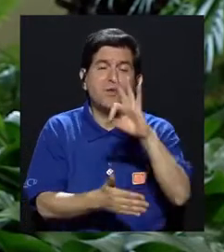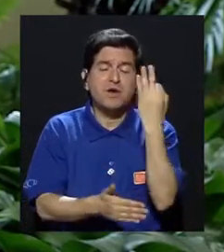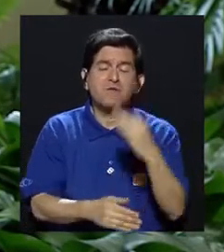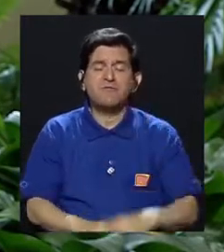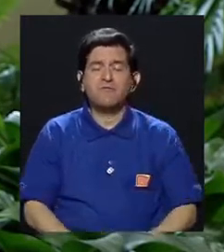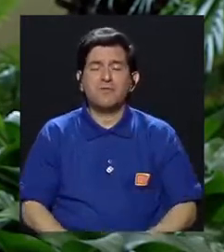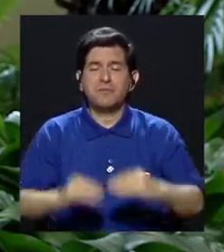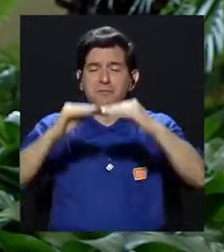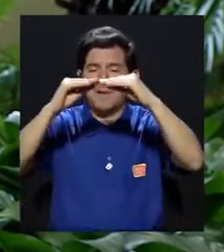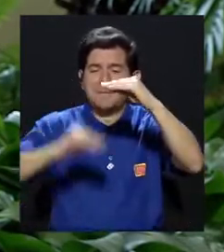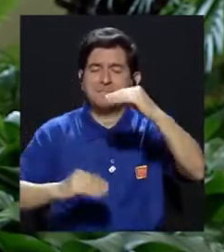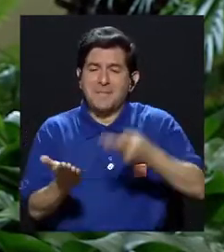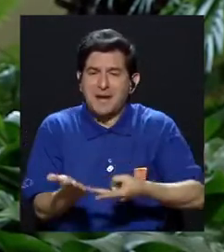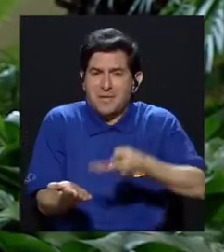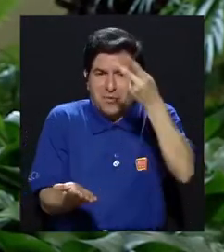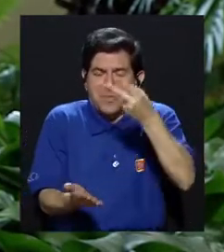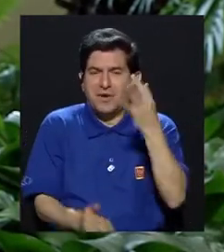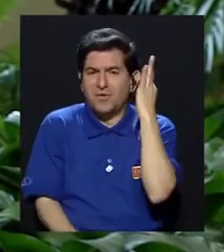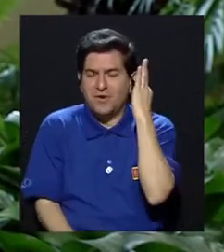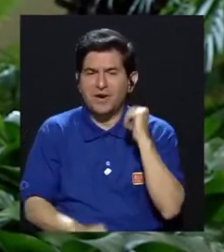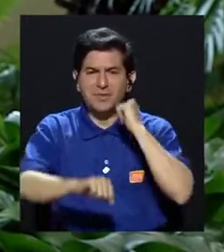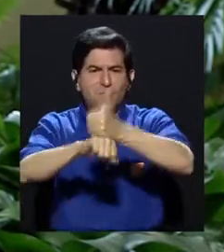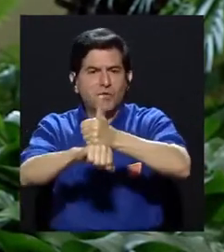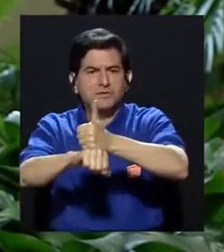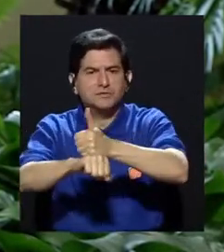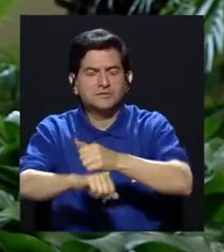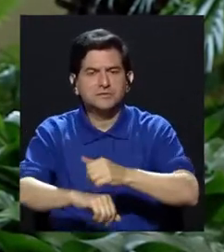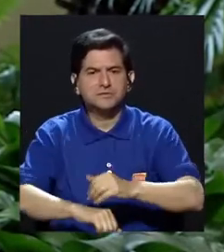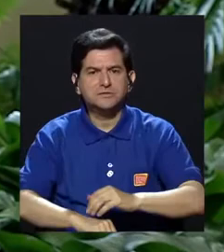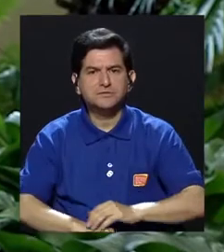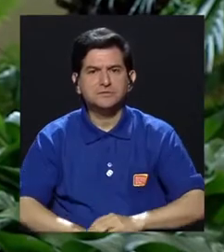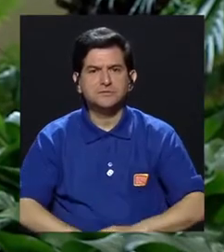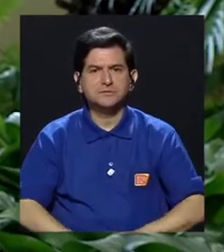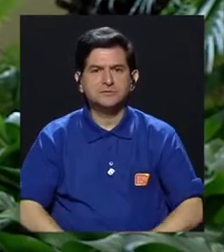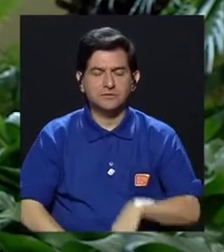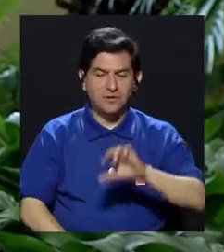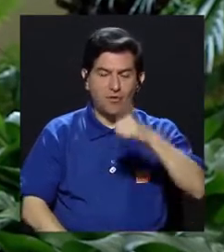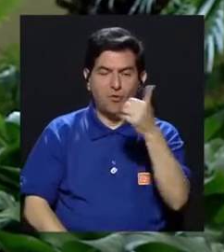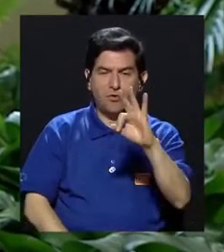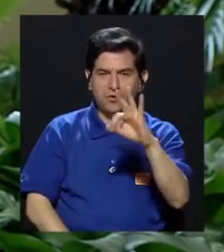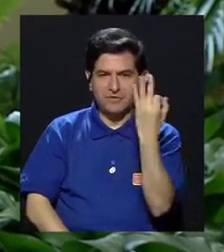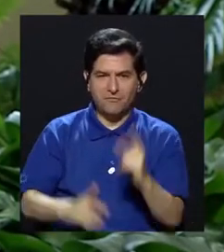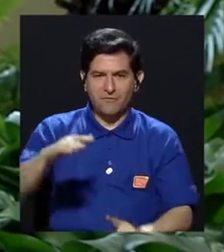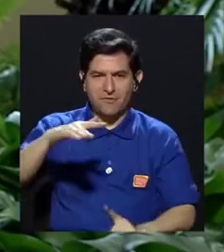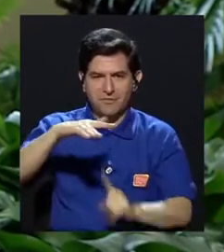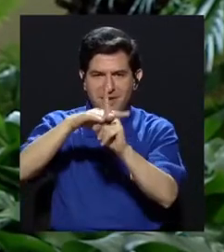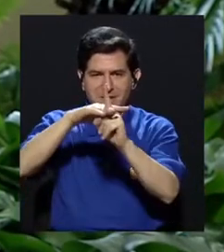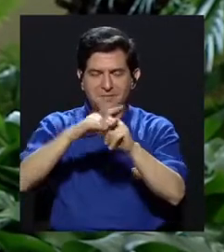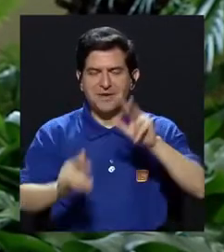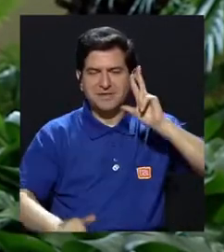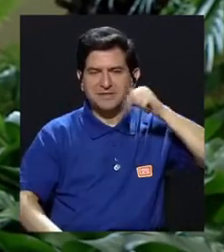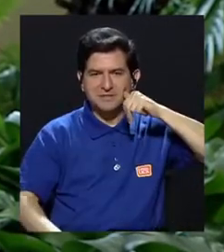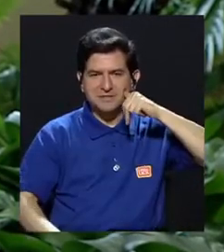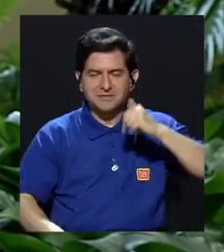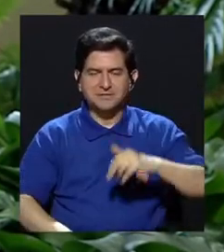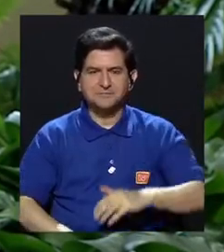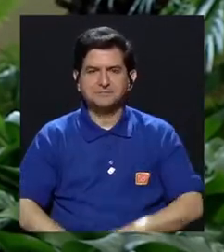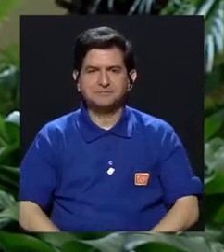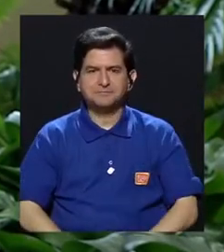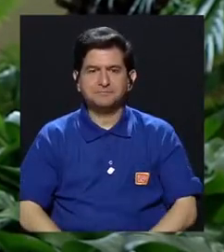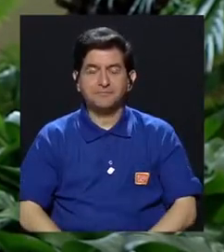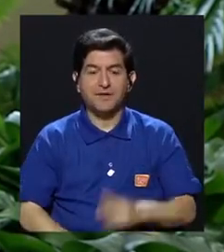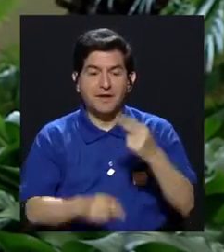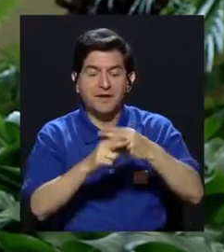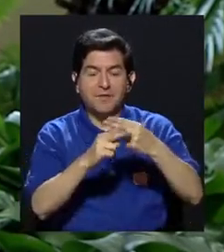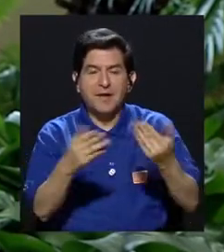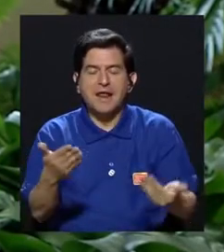de desvalorizar a las mujeres, ¿verdad? Entonces, esta es otra forma que asume el machismo, que